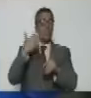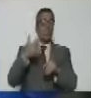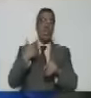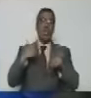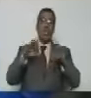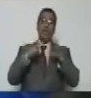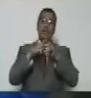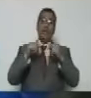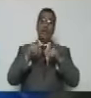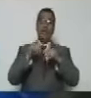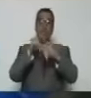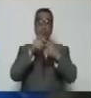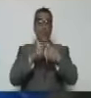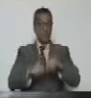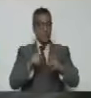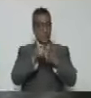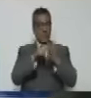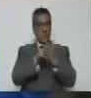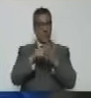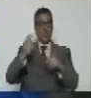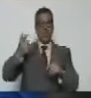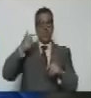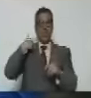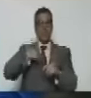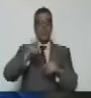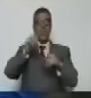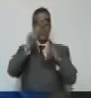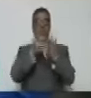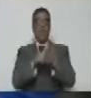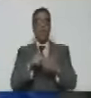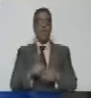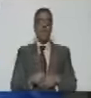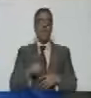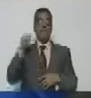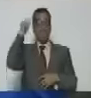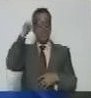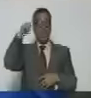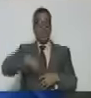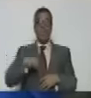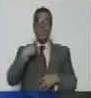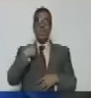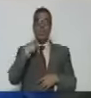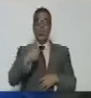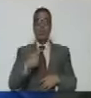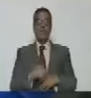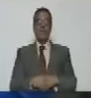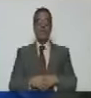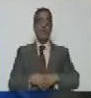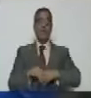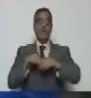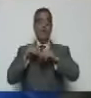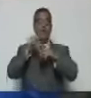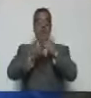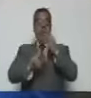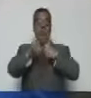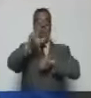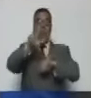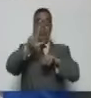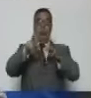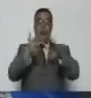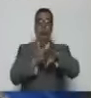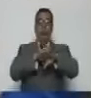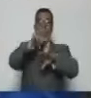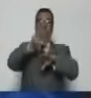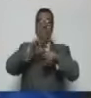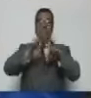la historia de la humanidad, lo que tenemos en registros. Hoy se habla de una triple crisis, la